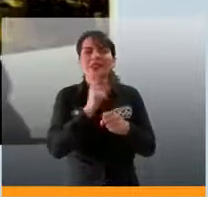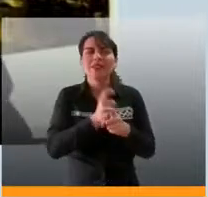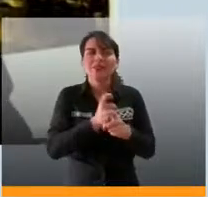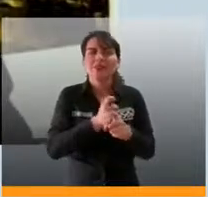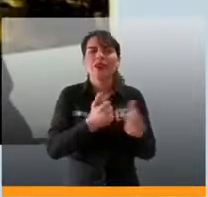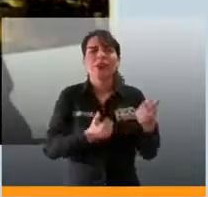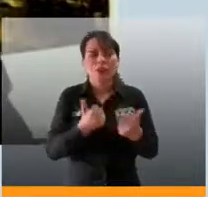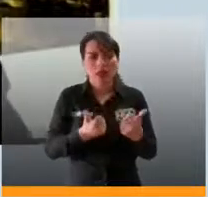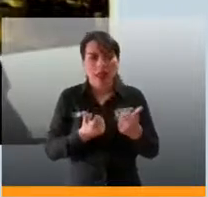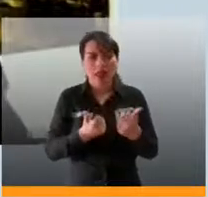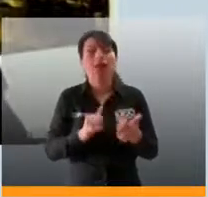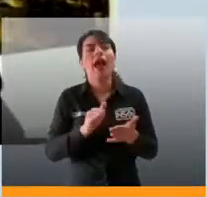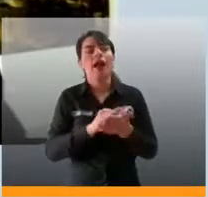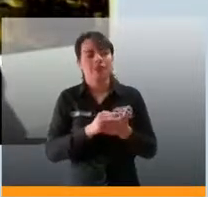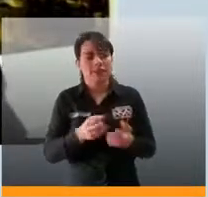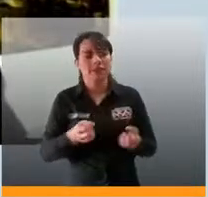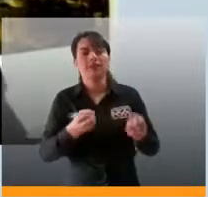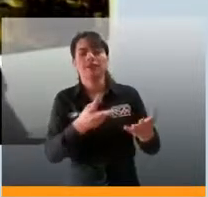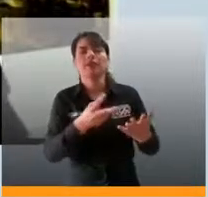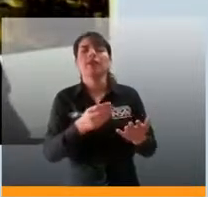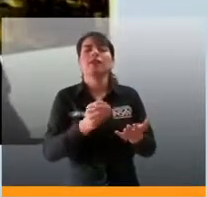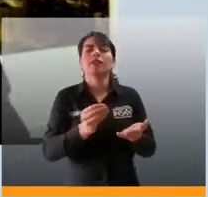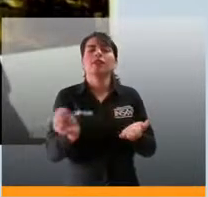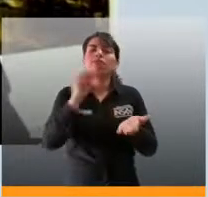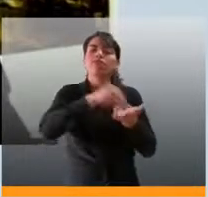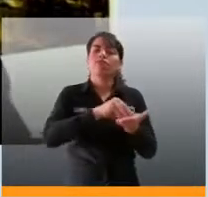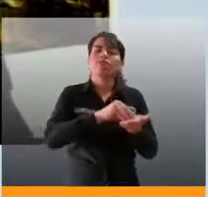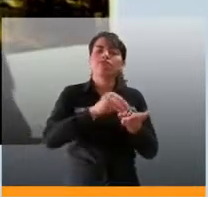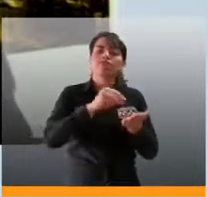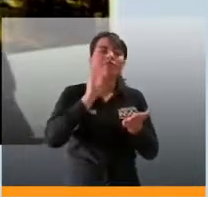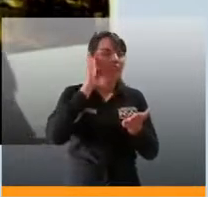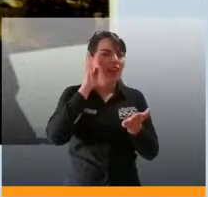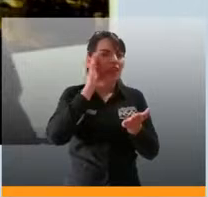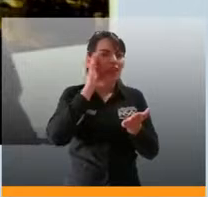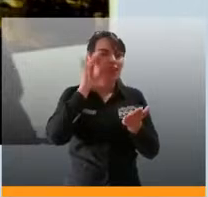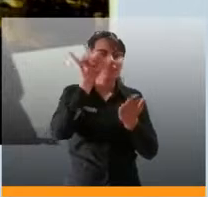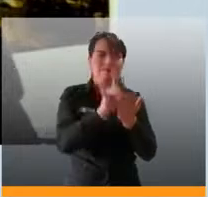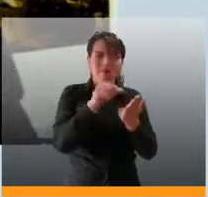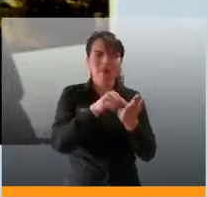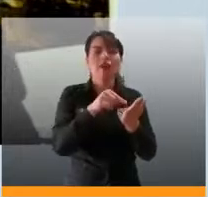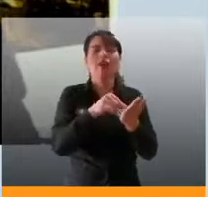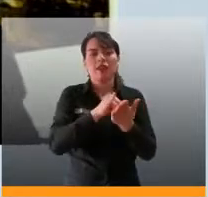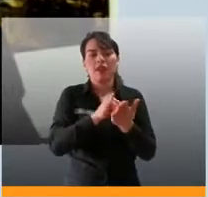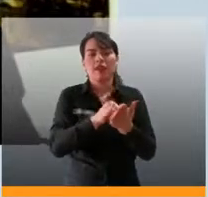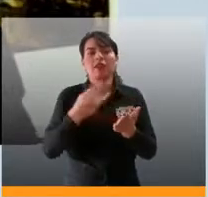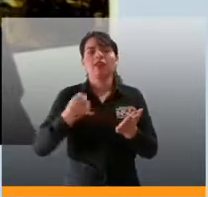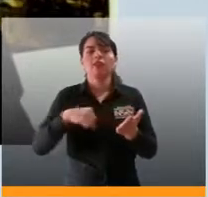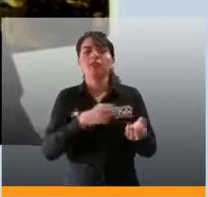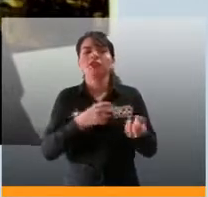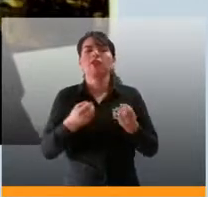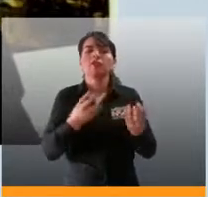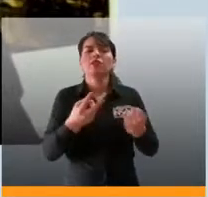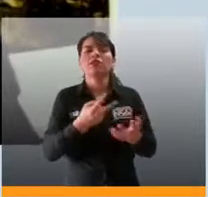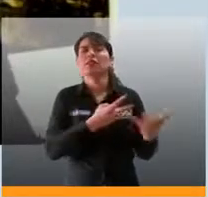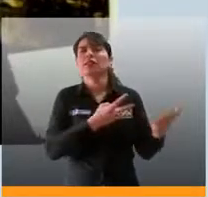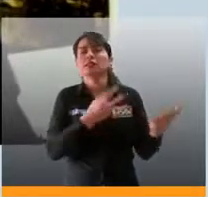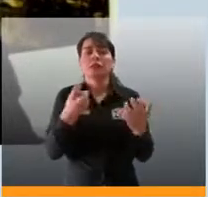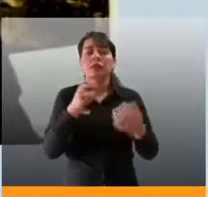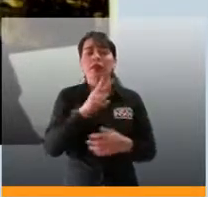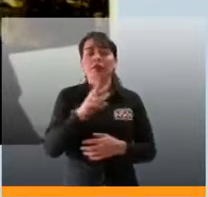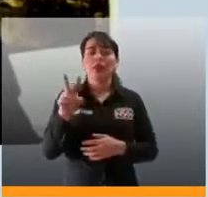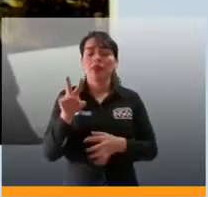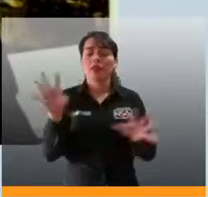hacerle recargas. Estas recargas todavía en este semestre las hacemos. Hicimos casi 792 recargas, tenemos un número